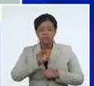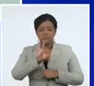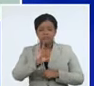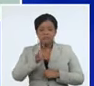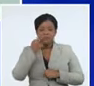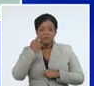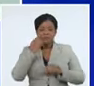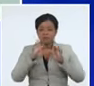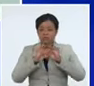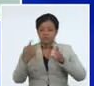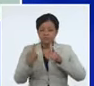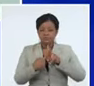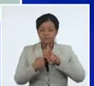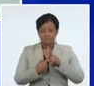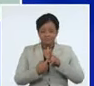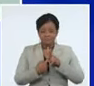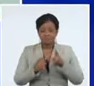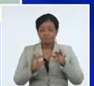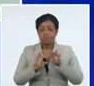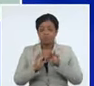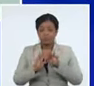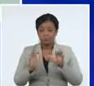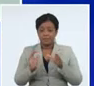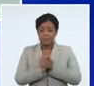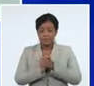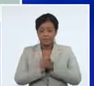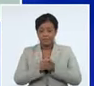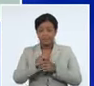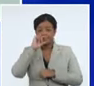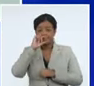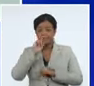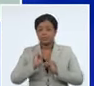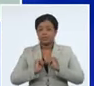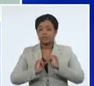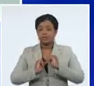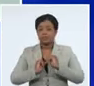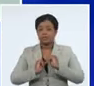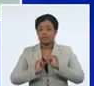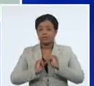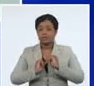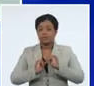Guanajay, Guira de Melena y Bauta reportan cada uno 6 casos.